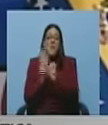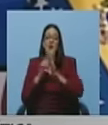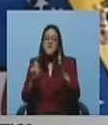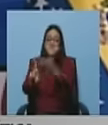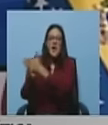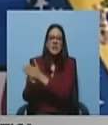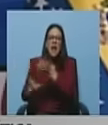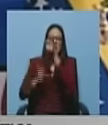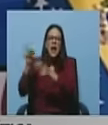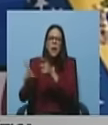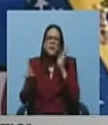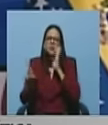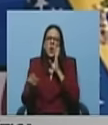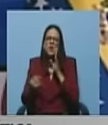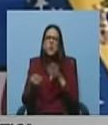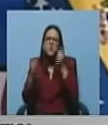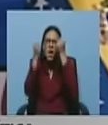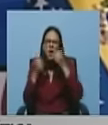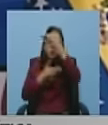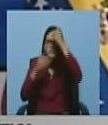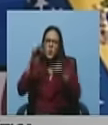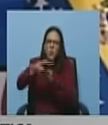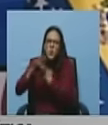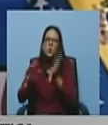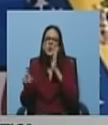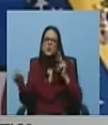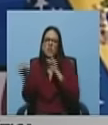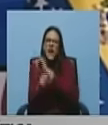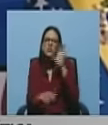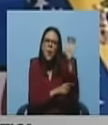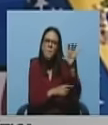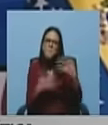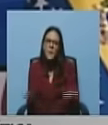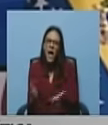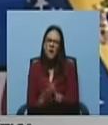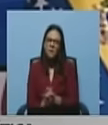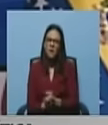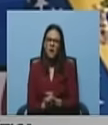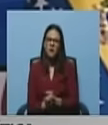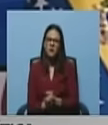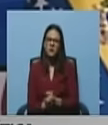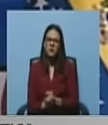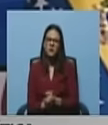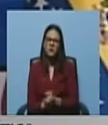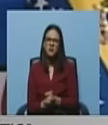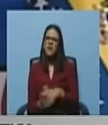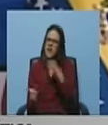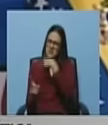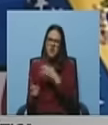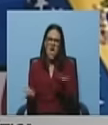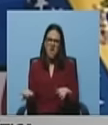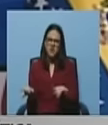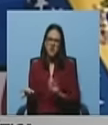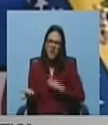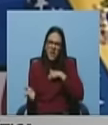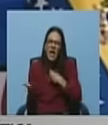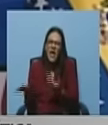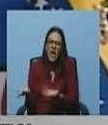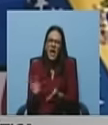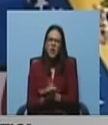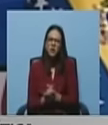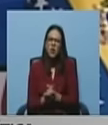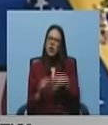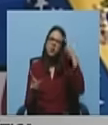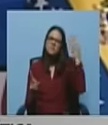de estas personas implicadas en hechos de corrupción o de traición a la patria. Es muy sospechoso, solo